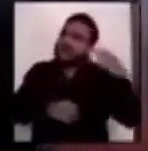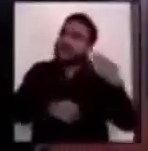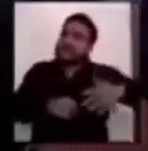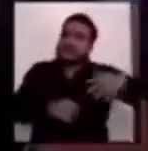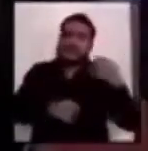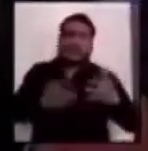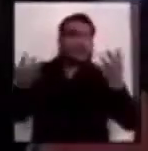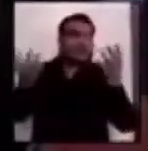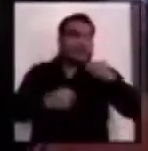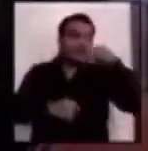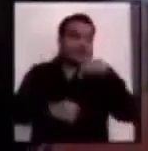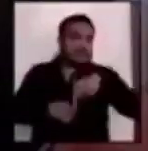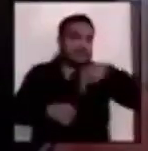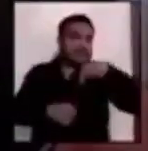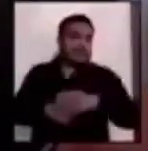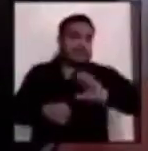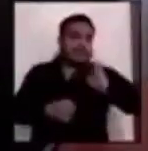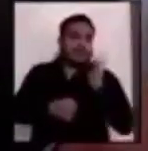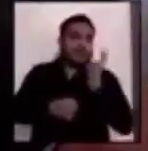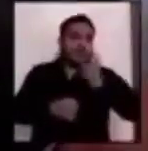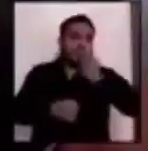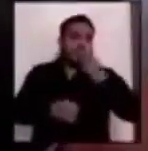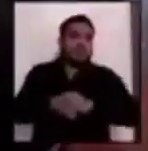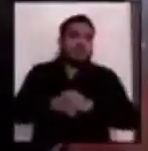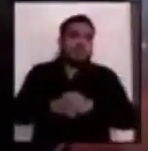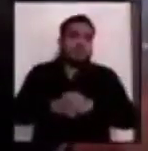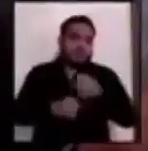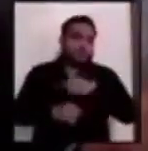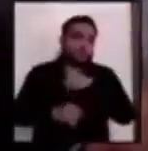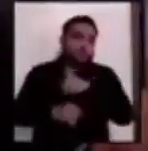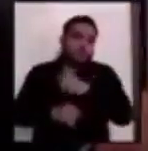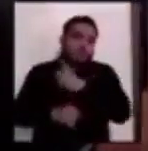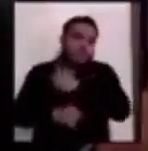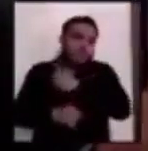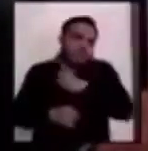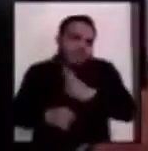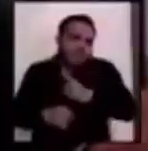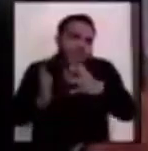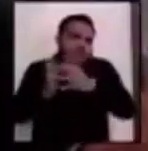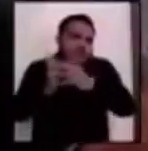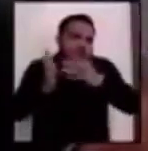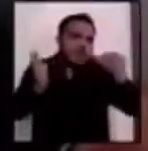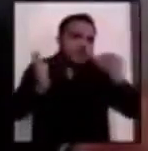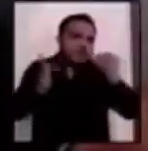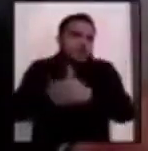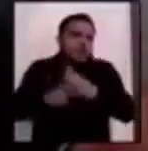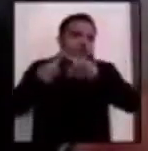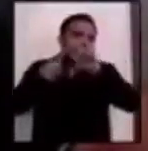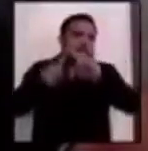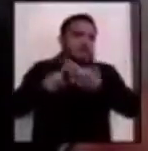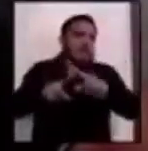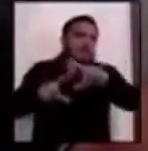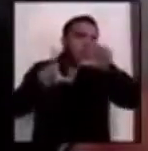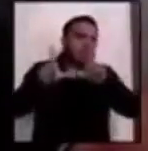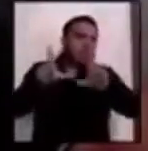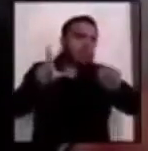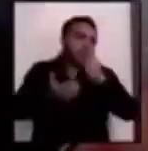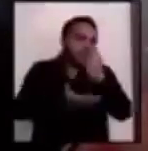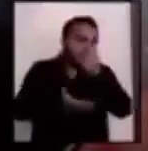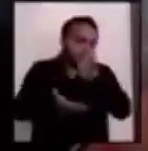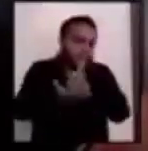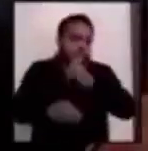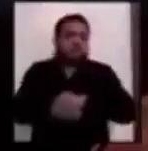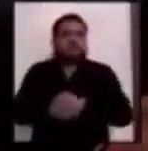aquí encabezando en Chihuahua del cual También tenemos que replicar muchas buenas en diferentes ciudades de nuestro país Pues bien